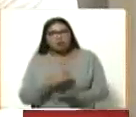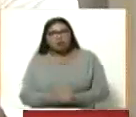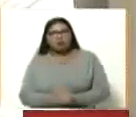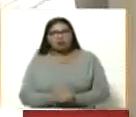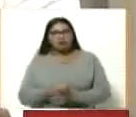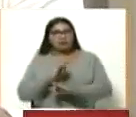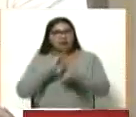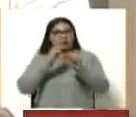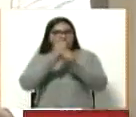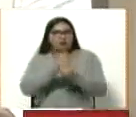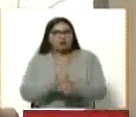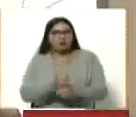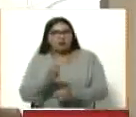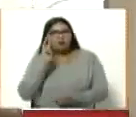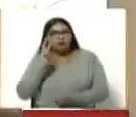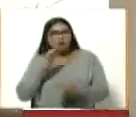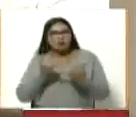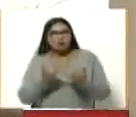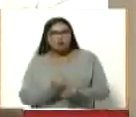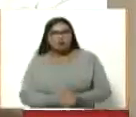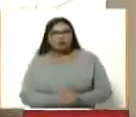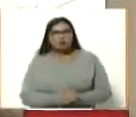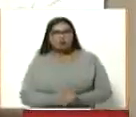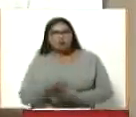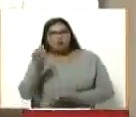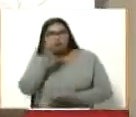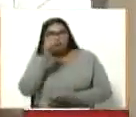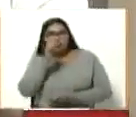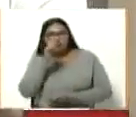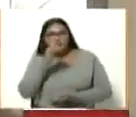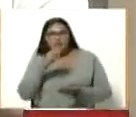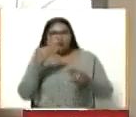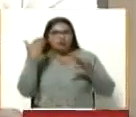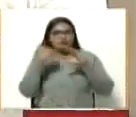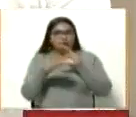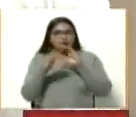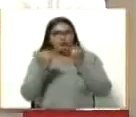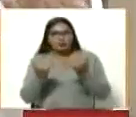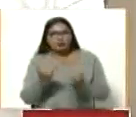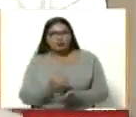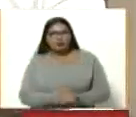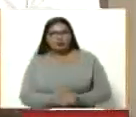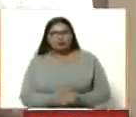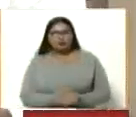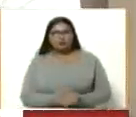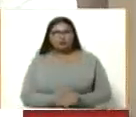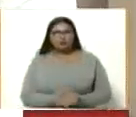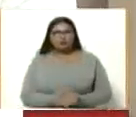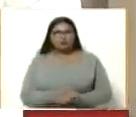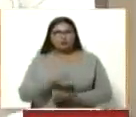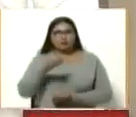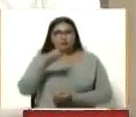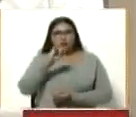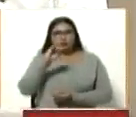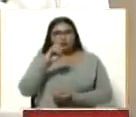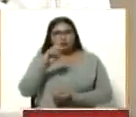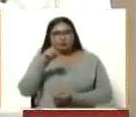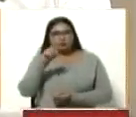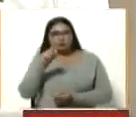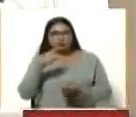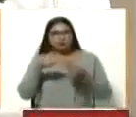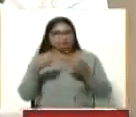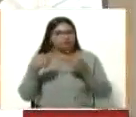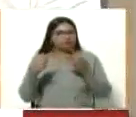estaban esperando, ya lo vimos en el tanto en los correos de Elliot Abrams con Mike